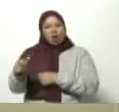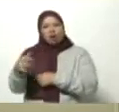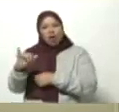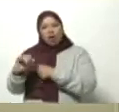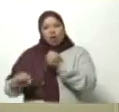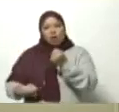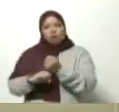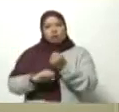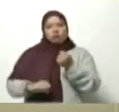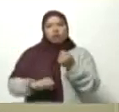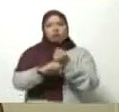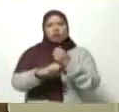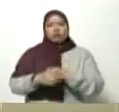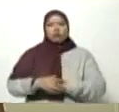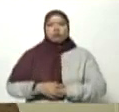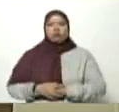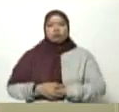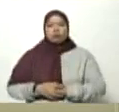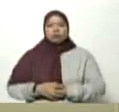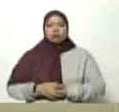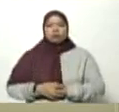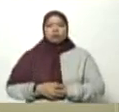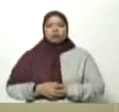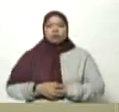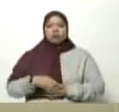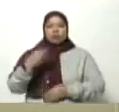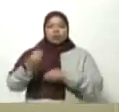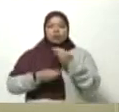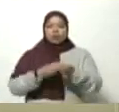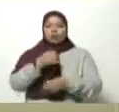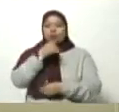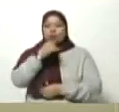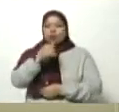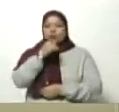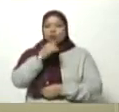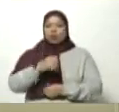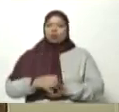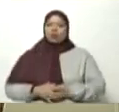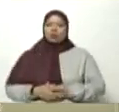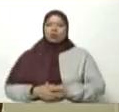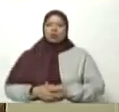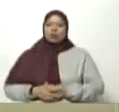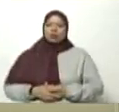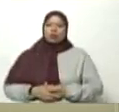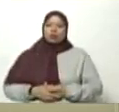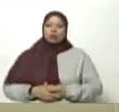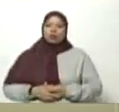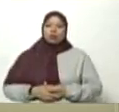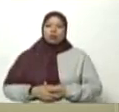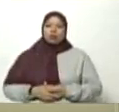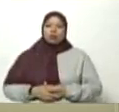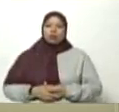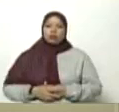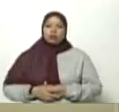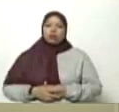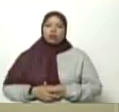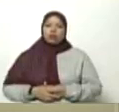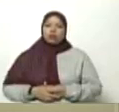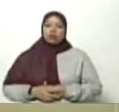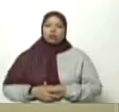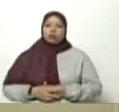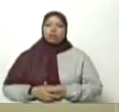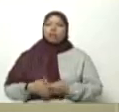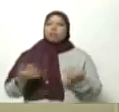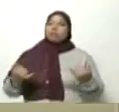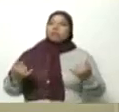esa capacidad de ser el articulador de una unidad en la oposición venezolana, toda vez que hay sectores importantes de la oposición